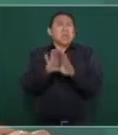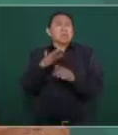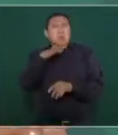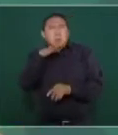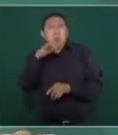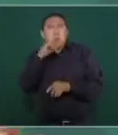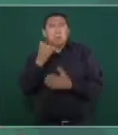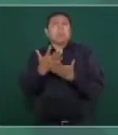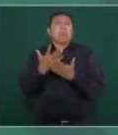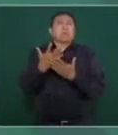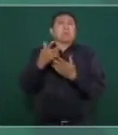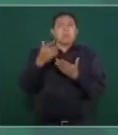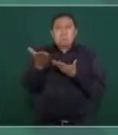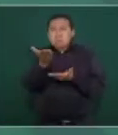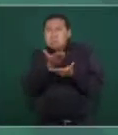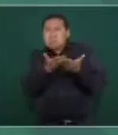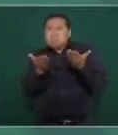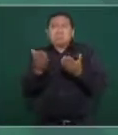corrupción y de privilegios,